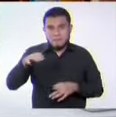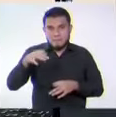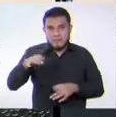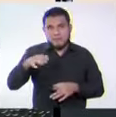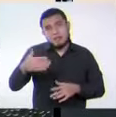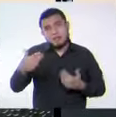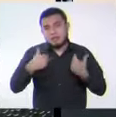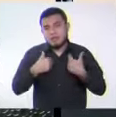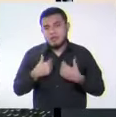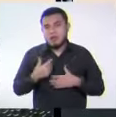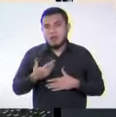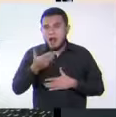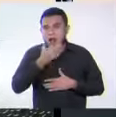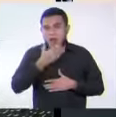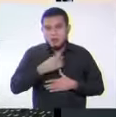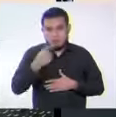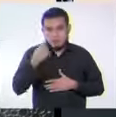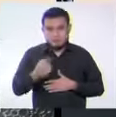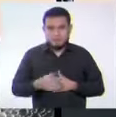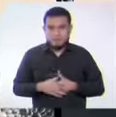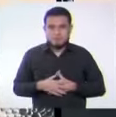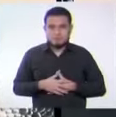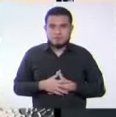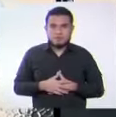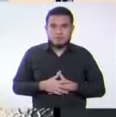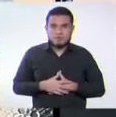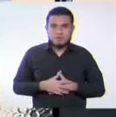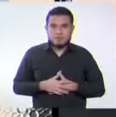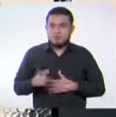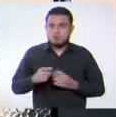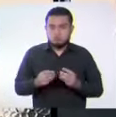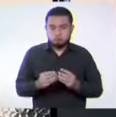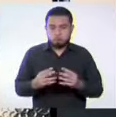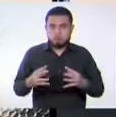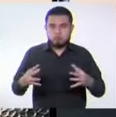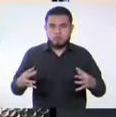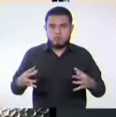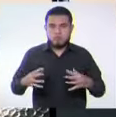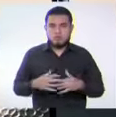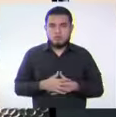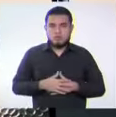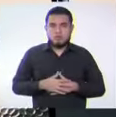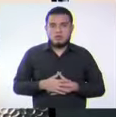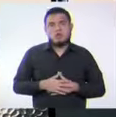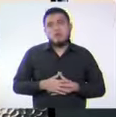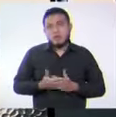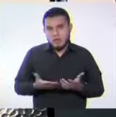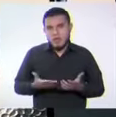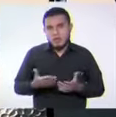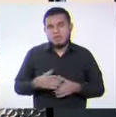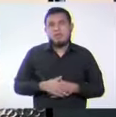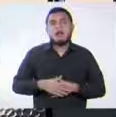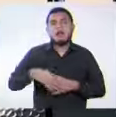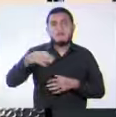agua. Por lo tanto, la luz no se dispersará tanto y el papel se volverá más